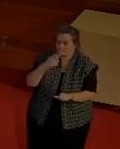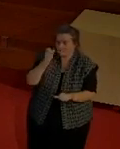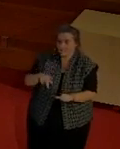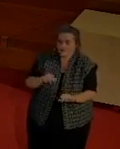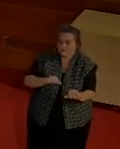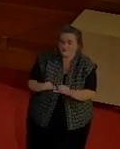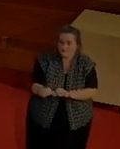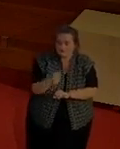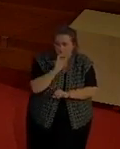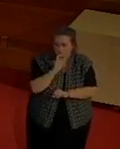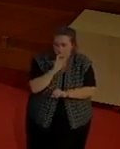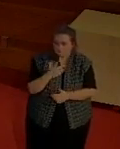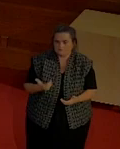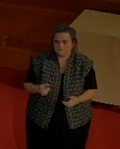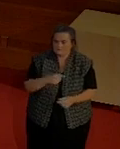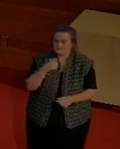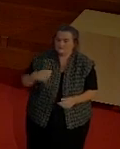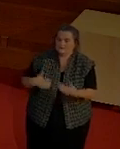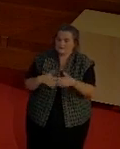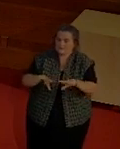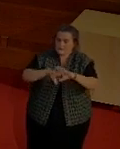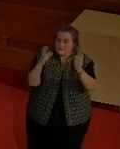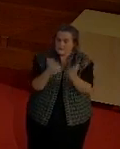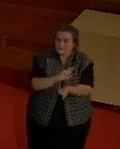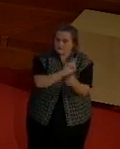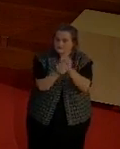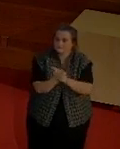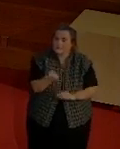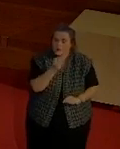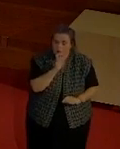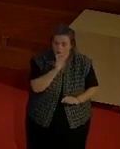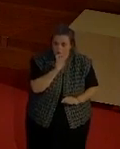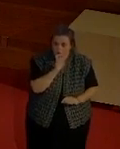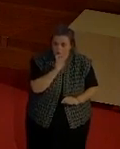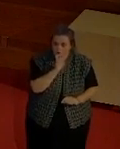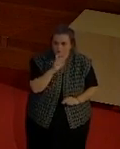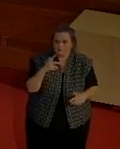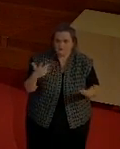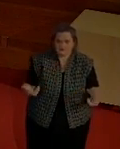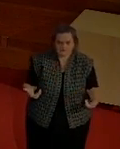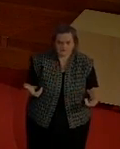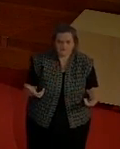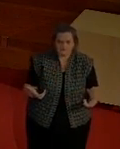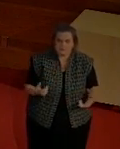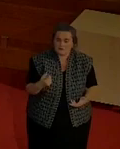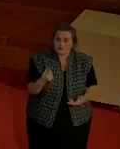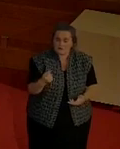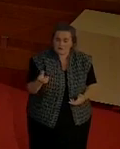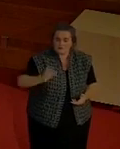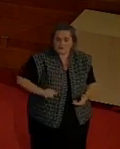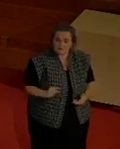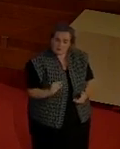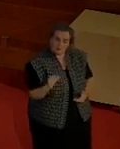convertido china en la fábrica del mundo pues fundamentalmente lo ha hecho con salarios muy bajos y